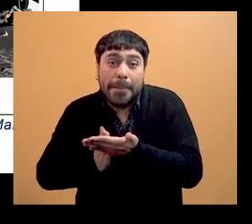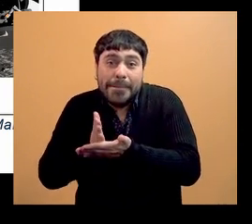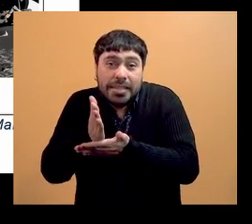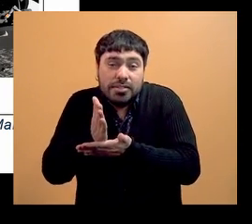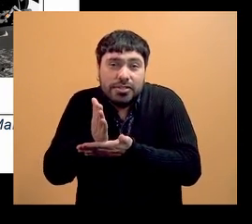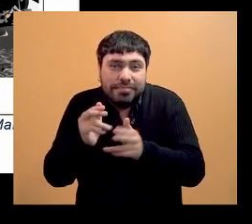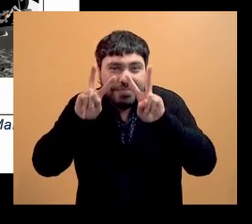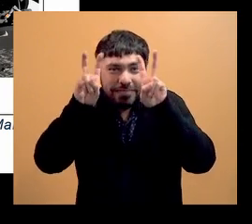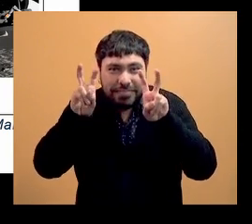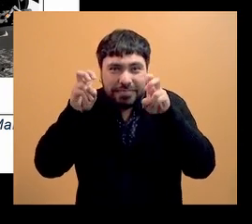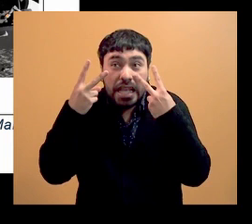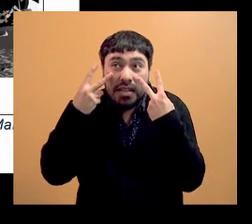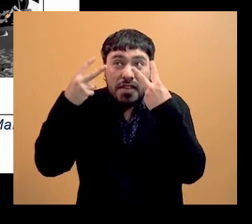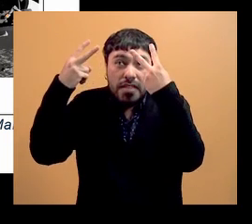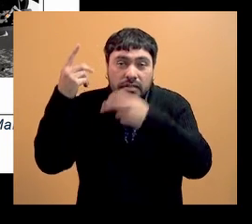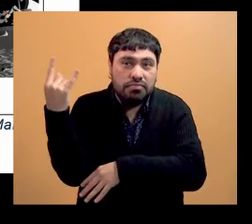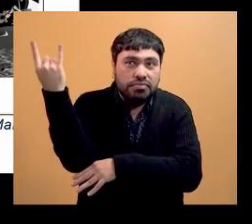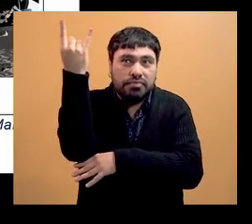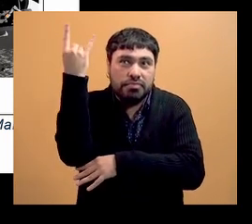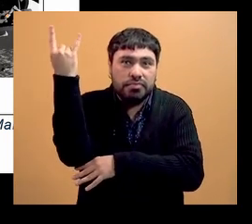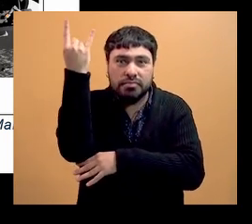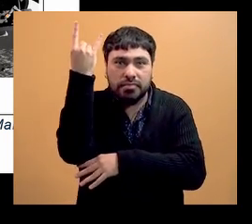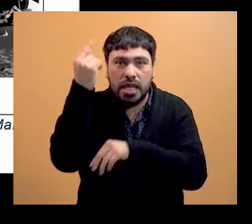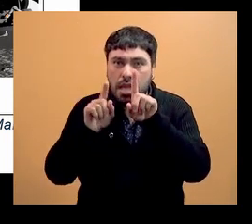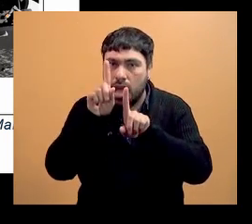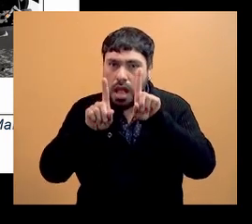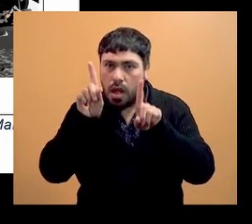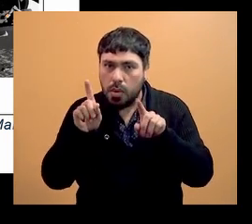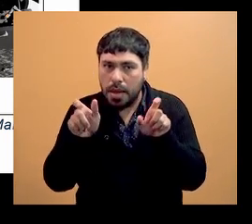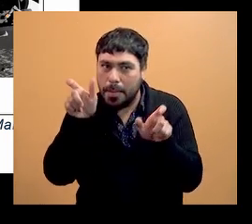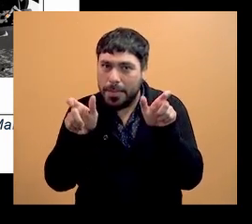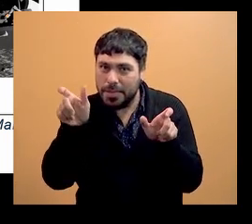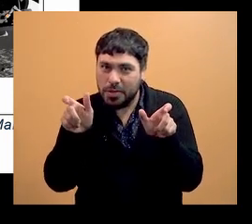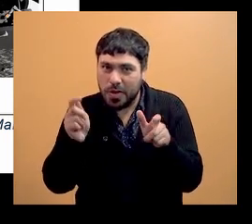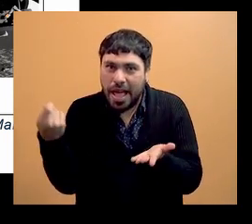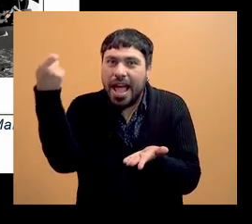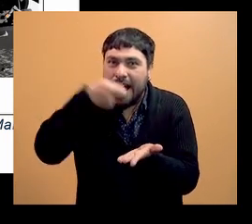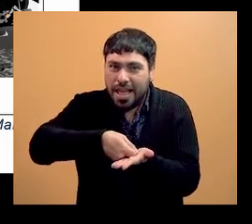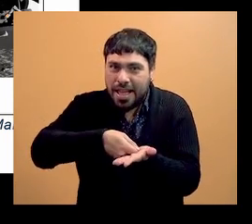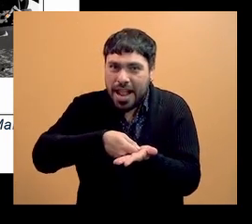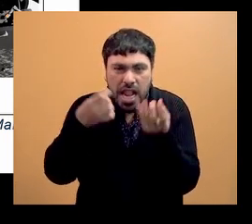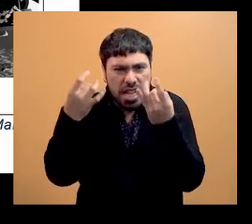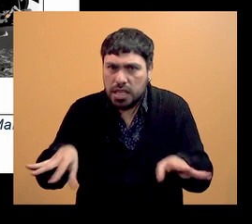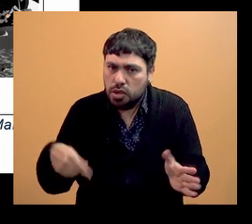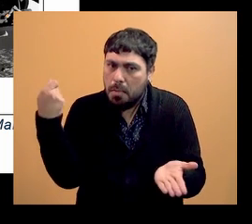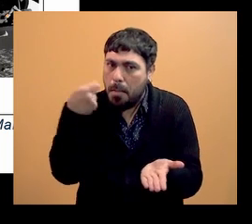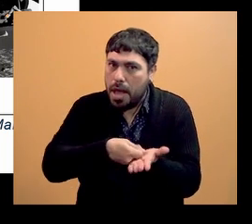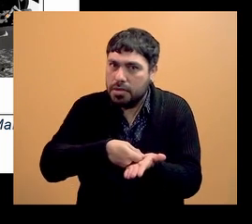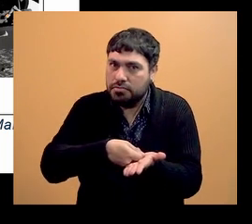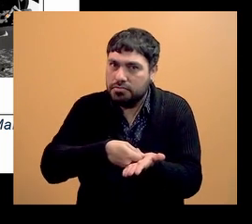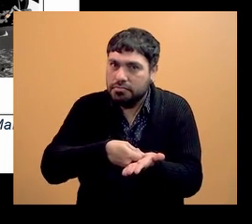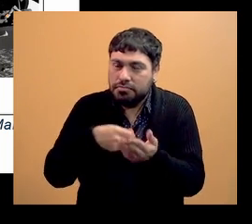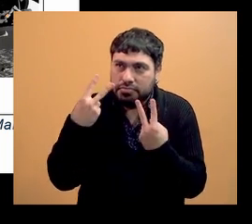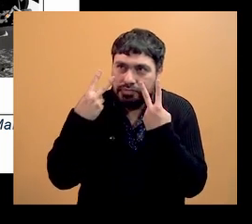que incluso ya está reservado el primer viaje, que estoy seguro va a ser con SpaceX y la cápsula Dragon, para una película de Tom